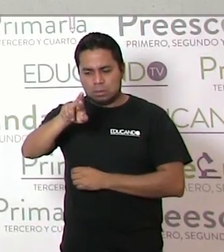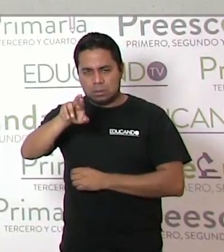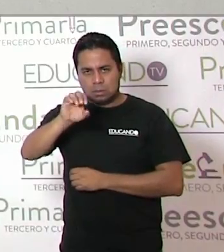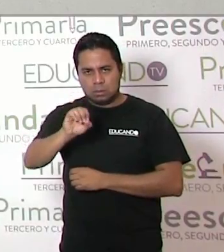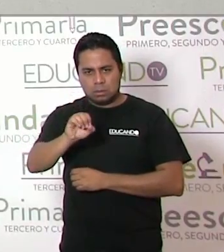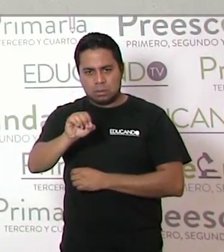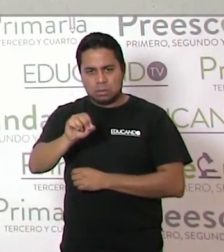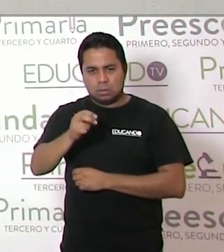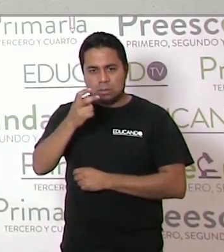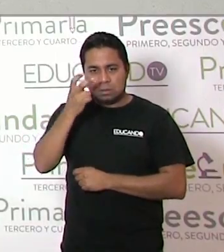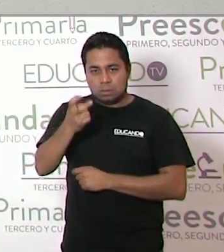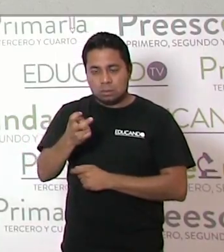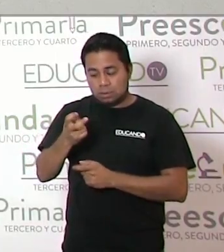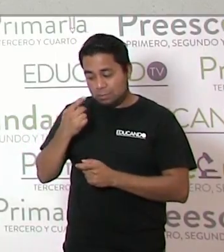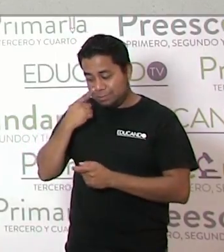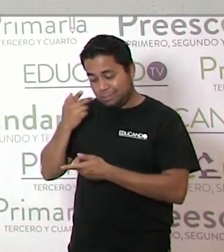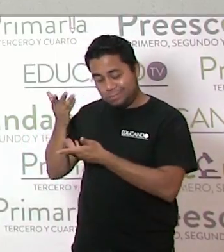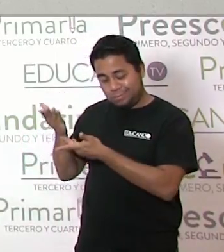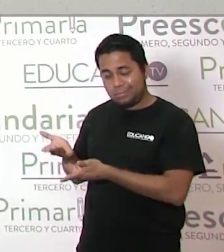Es esta figura.